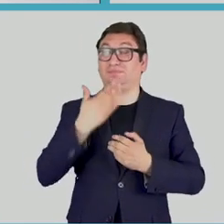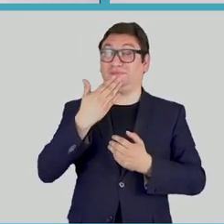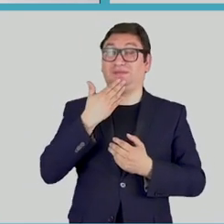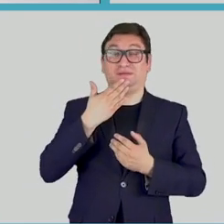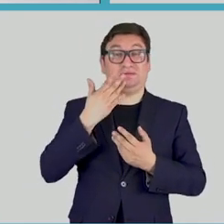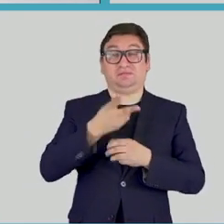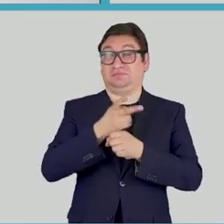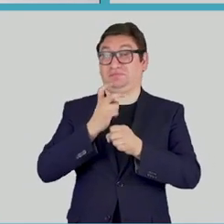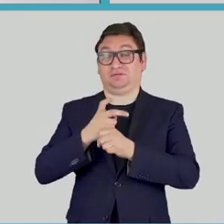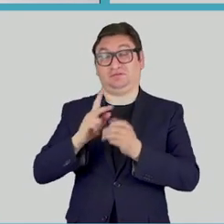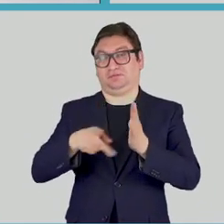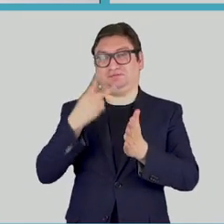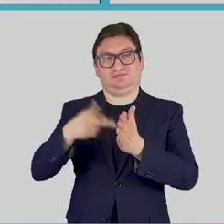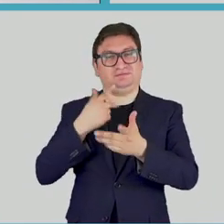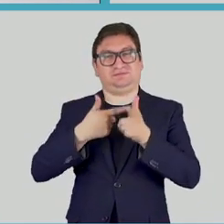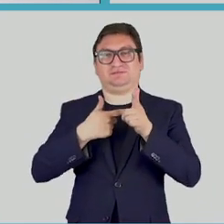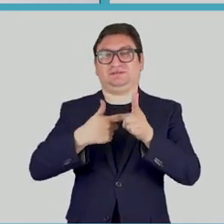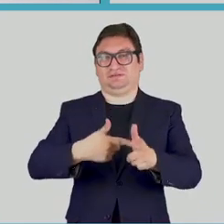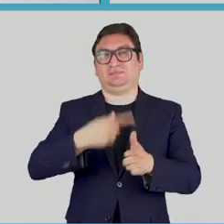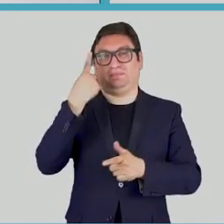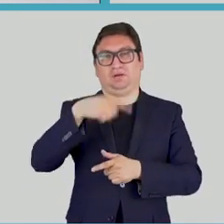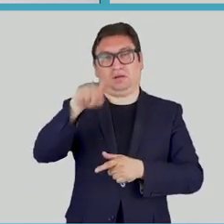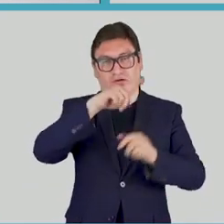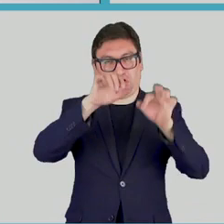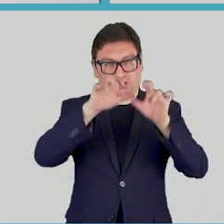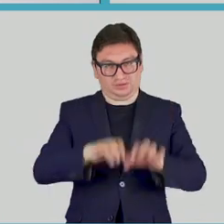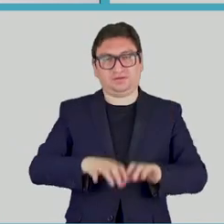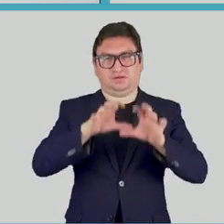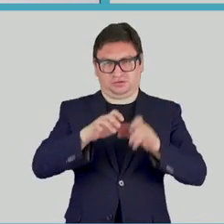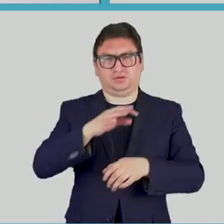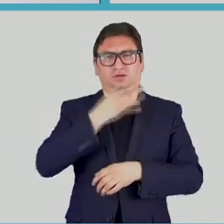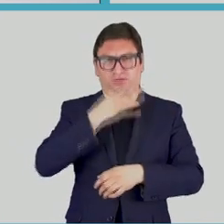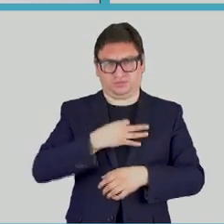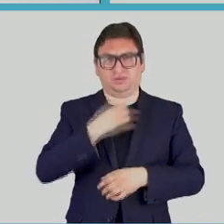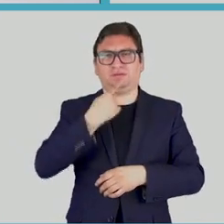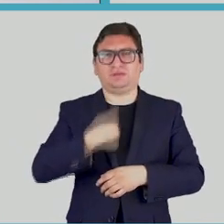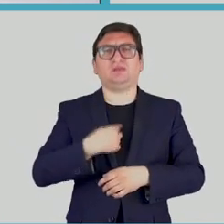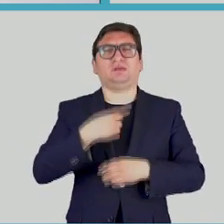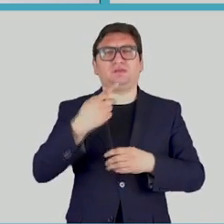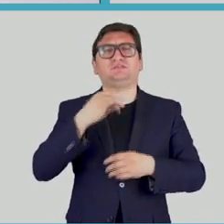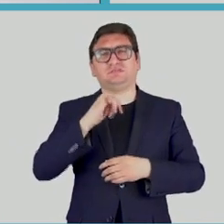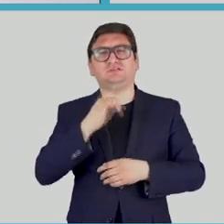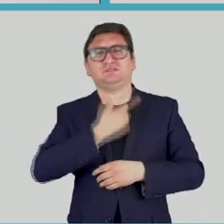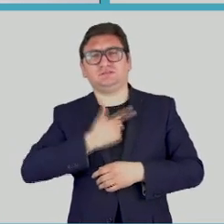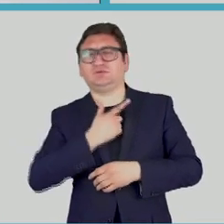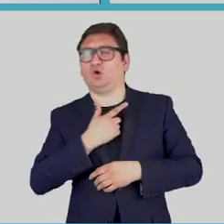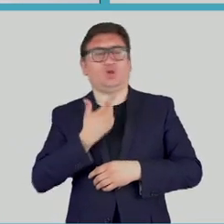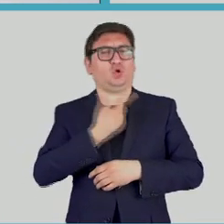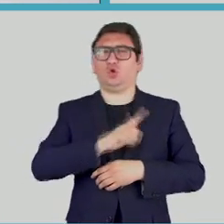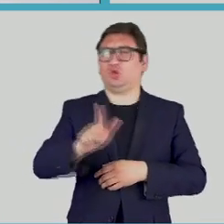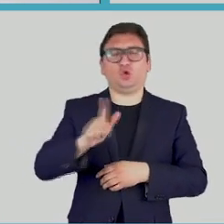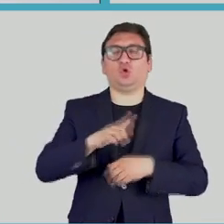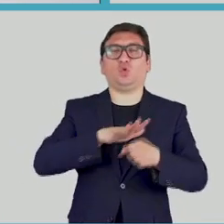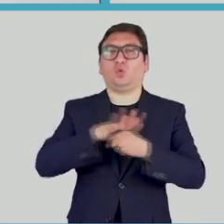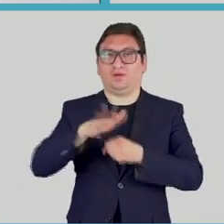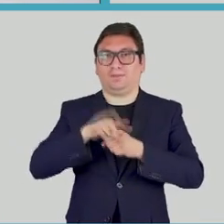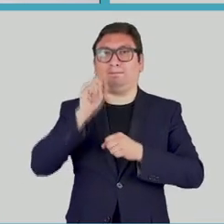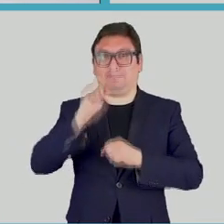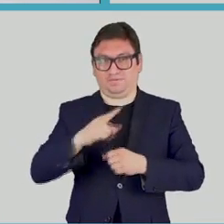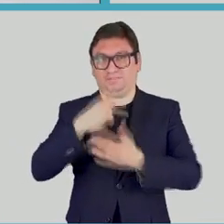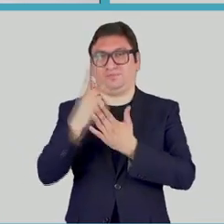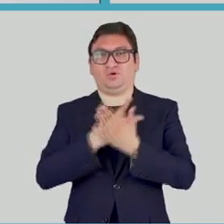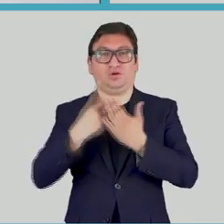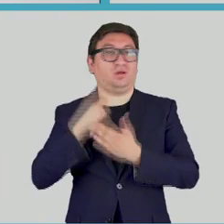a seguir los invitando querido Gabriel Para que escriban y nos digan que si les gusta y que no les gusta incluyendo de